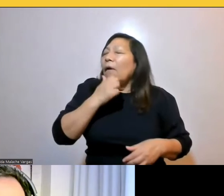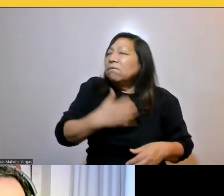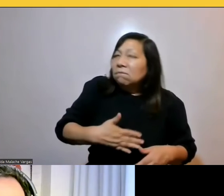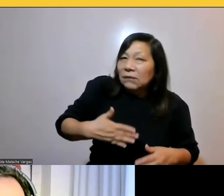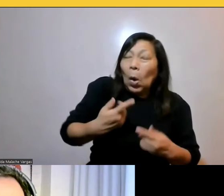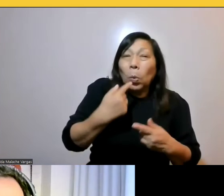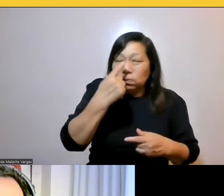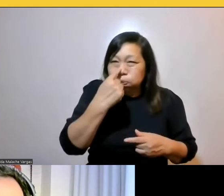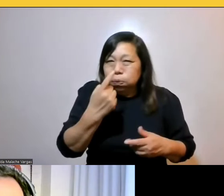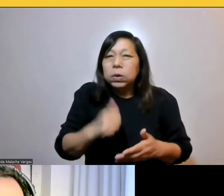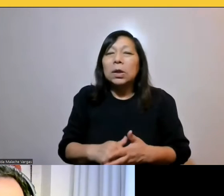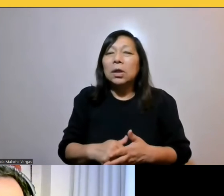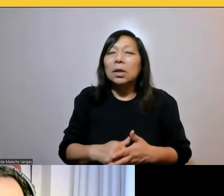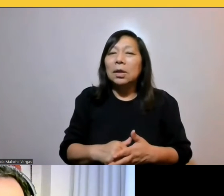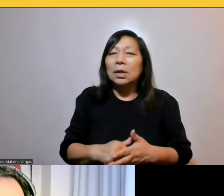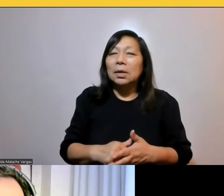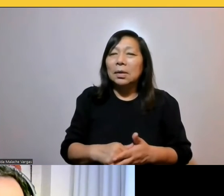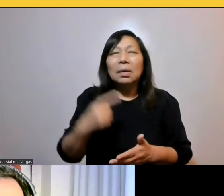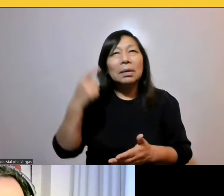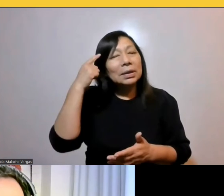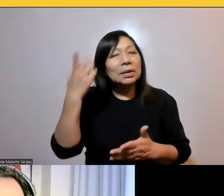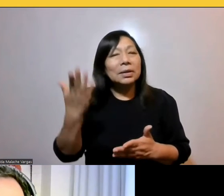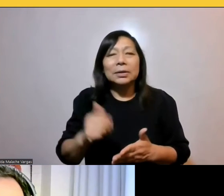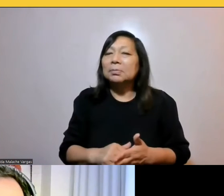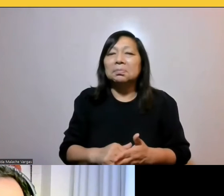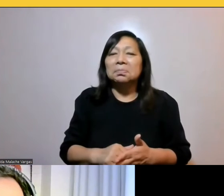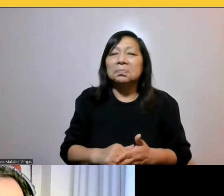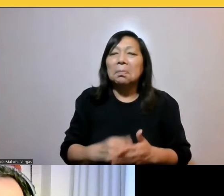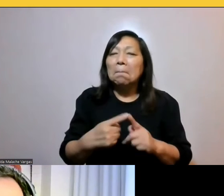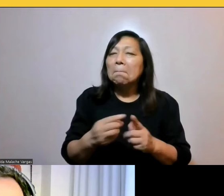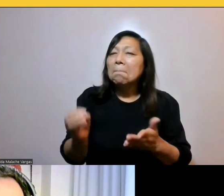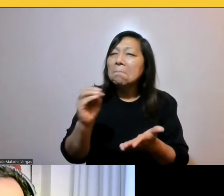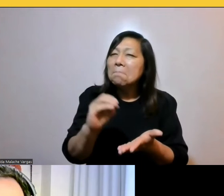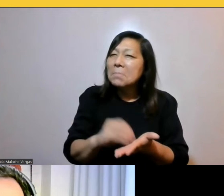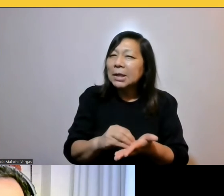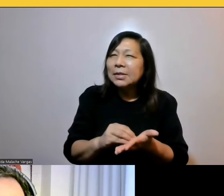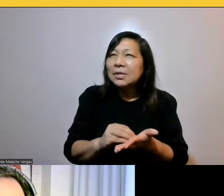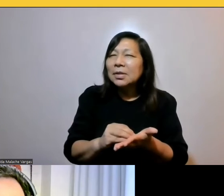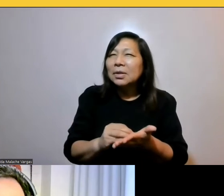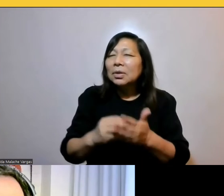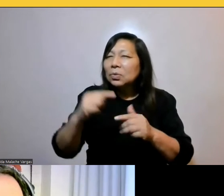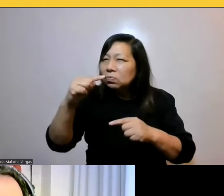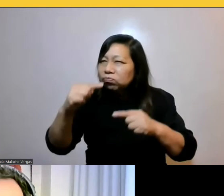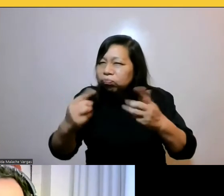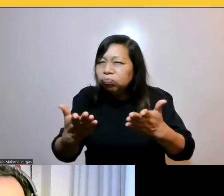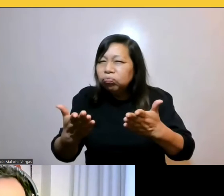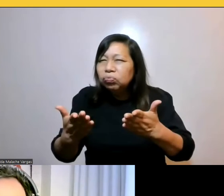diagnóstico y cuando hay dolor menstrual no es en lo primero que sospechamos, es más, sospecharíamos más en endometriosis, en